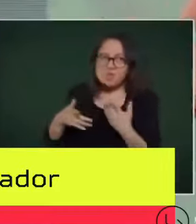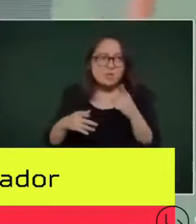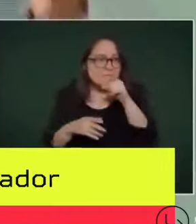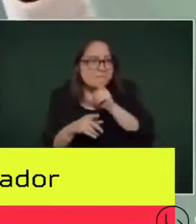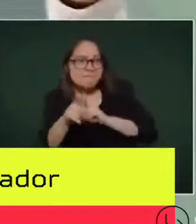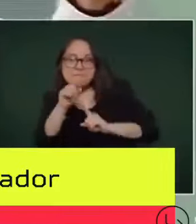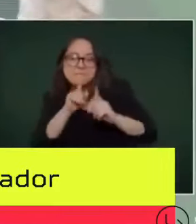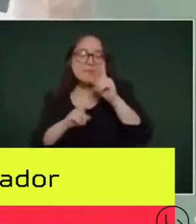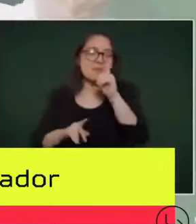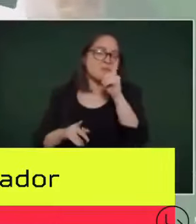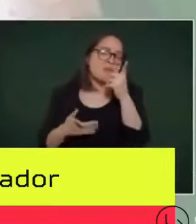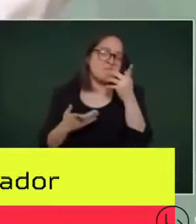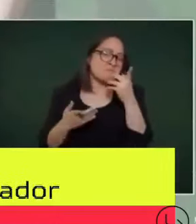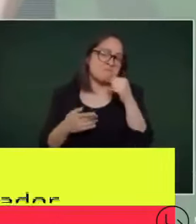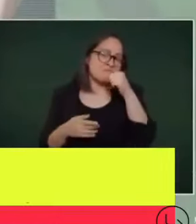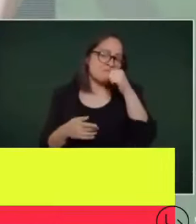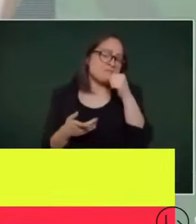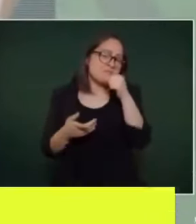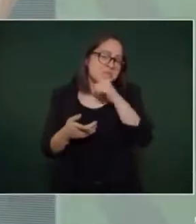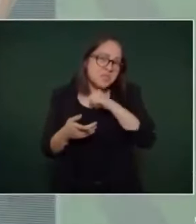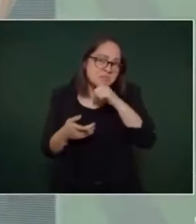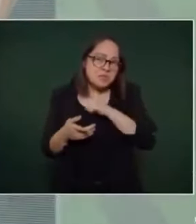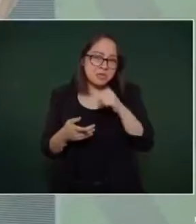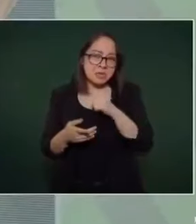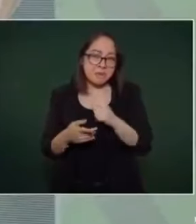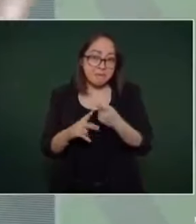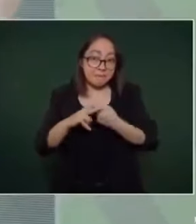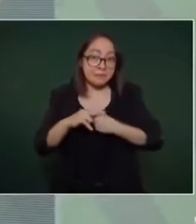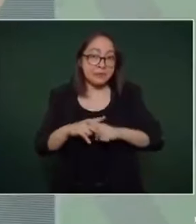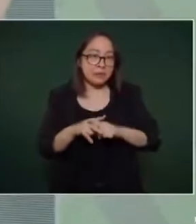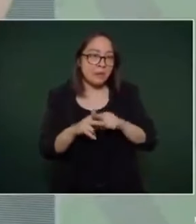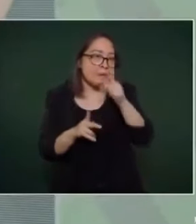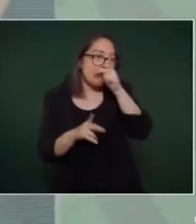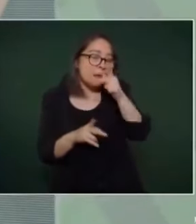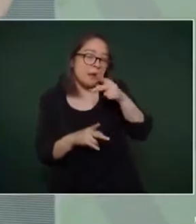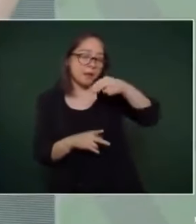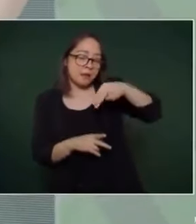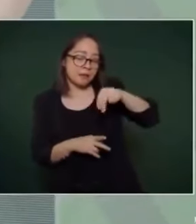empezaron con lo de narcopresidente. Ya llevan